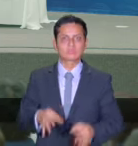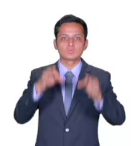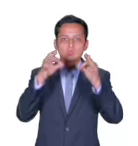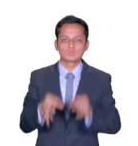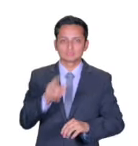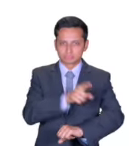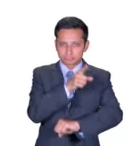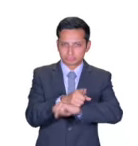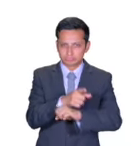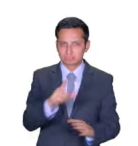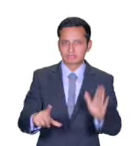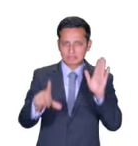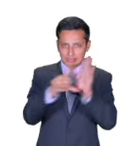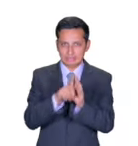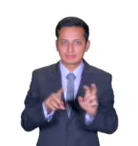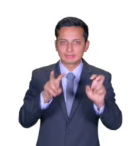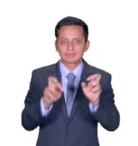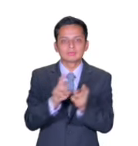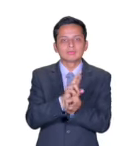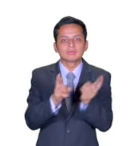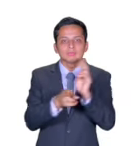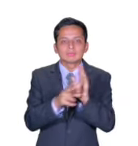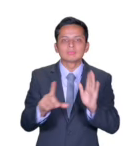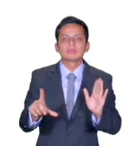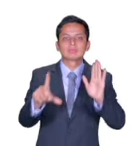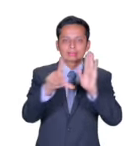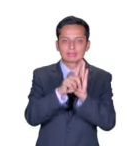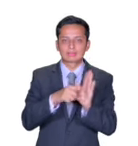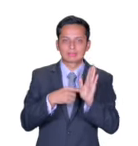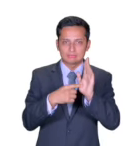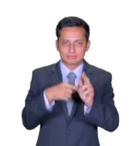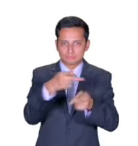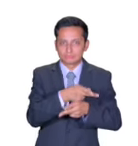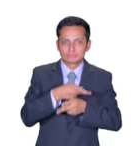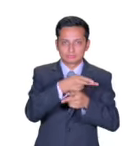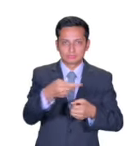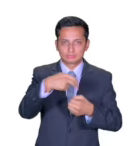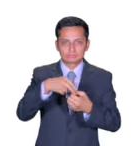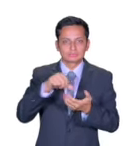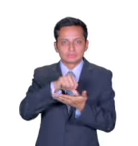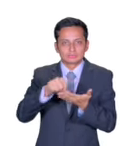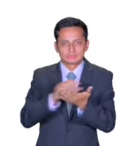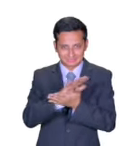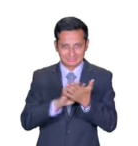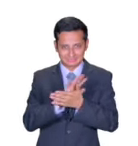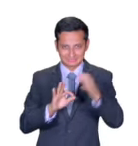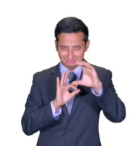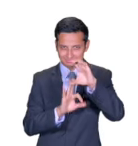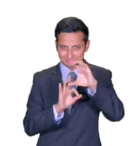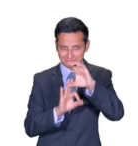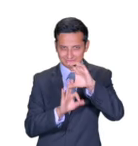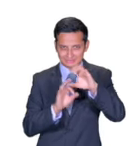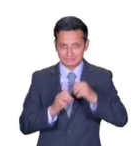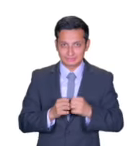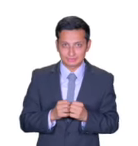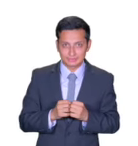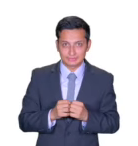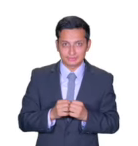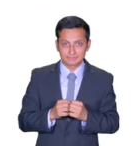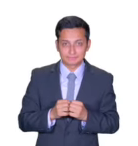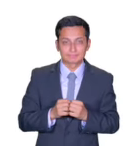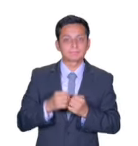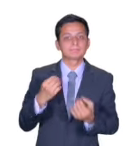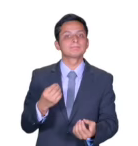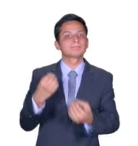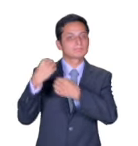Electoral, en cumplimiento del mandato legal de la Ley Orgánica Reformatoria a la Ley Orgánica del Consejo de Participación Ciudadana y